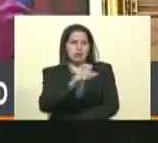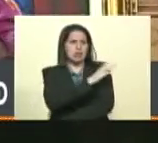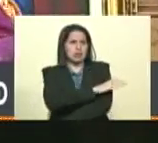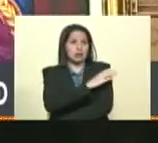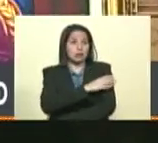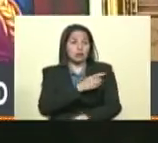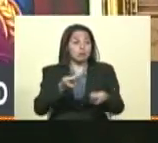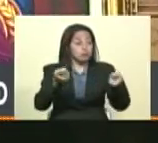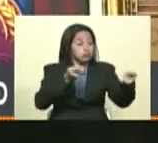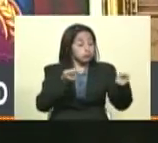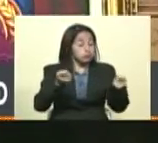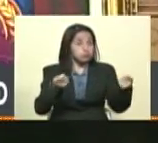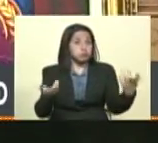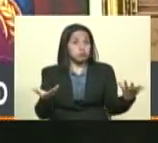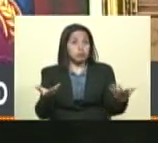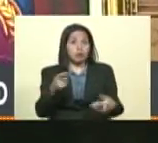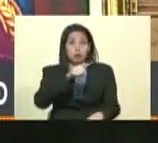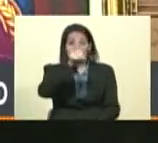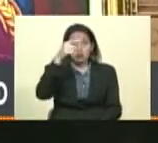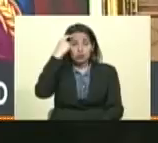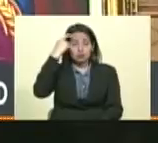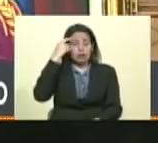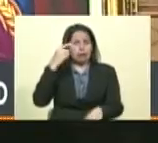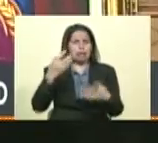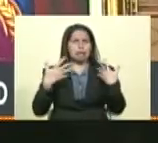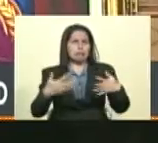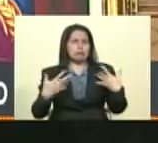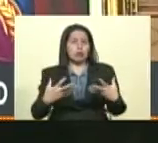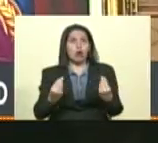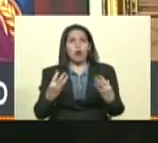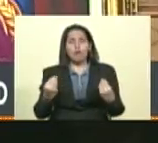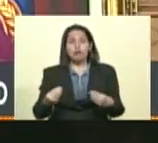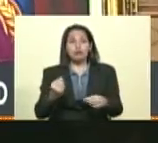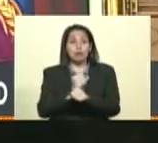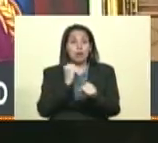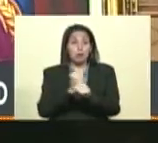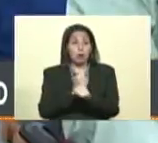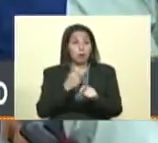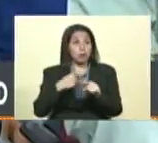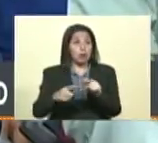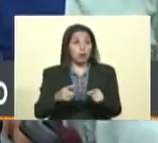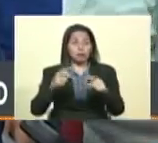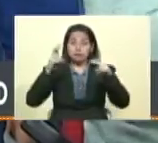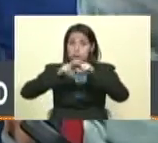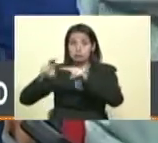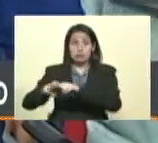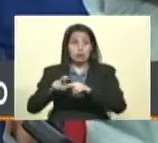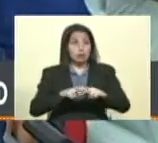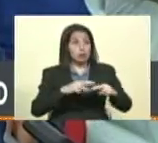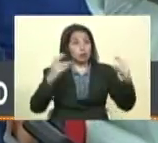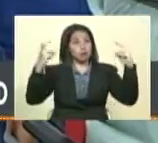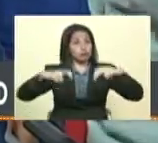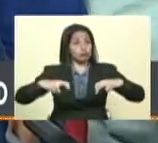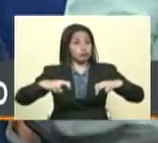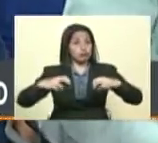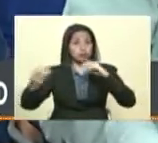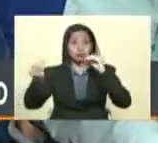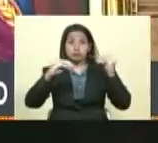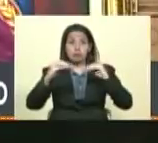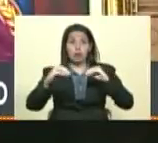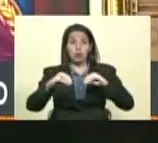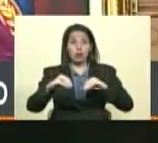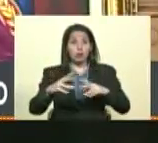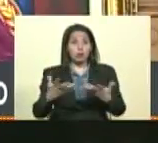Prensarlo, ministro. Yo sé que usted tiene mucho trabajo, pero organícese bien y siéntelo. Y también